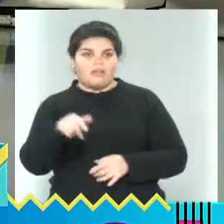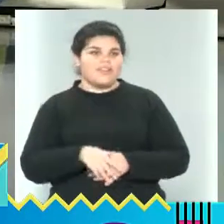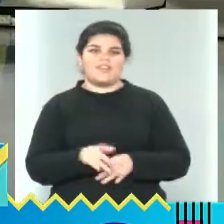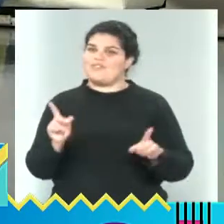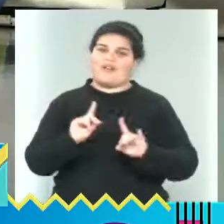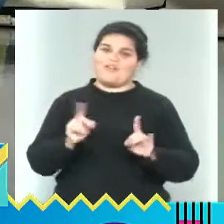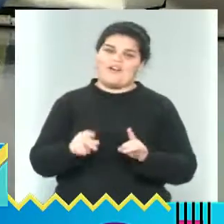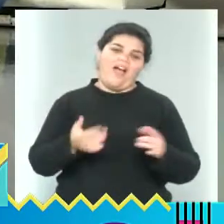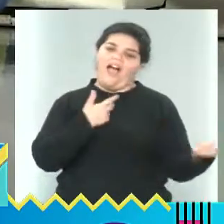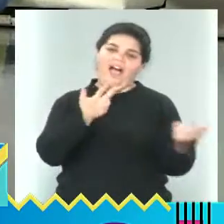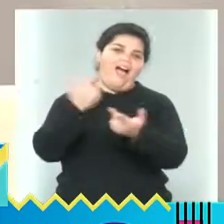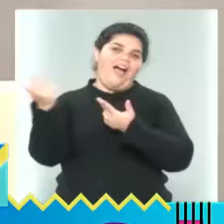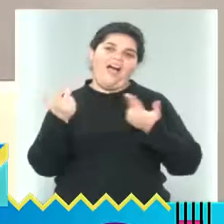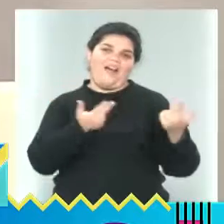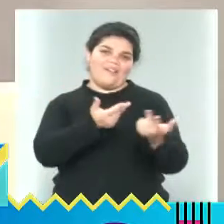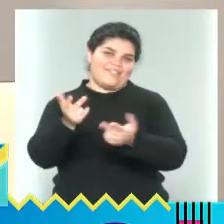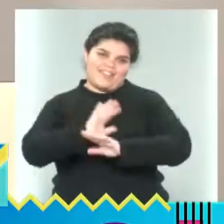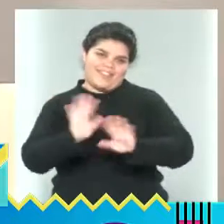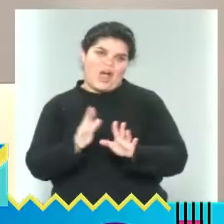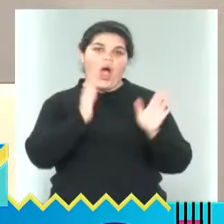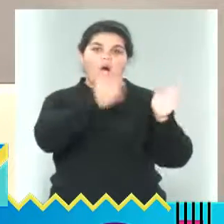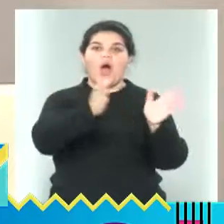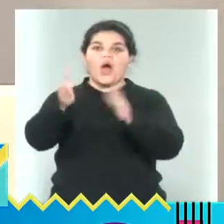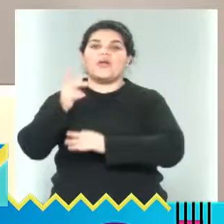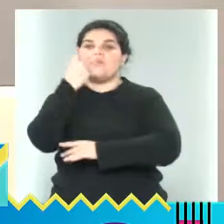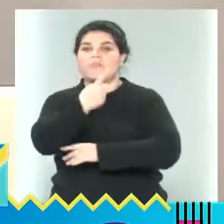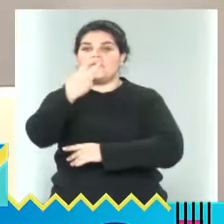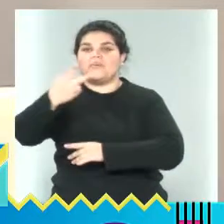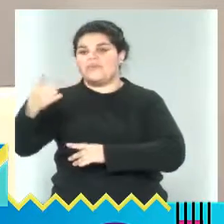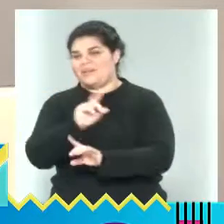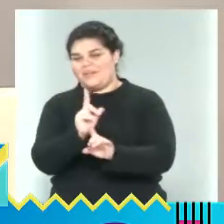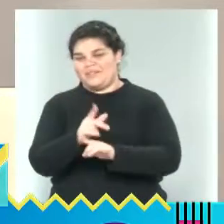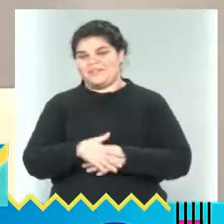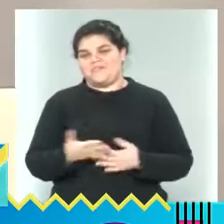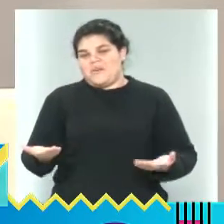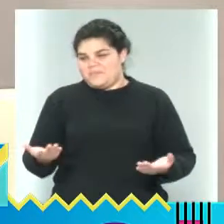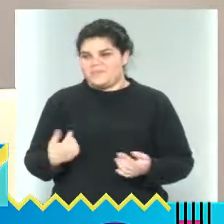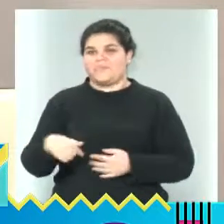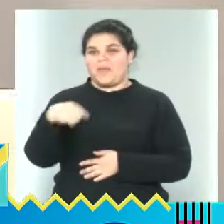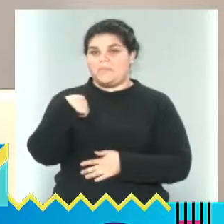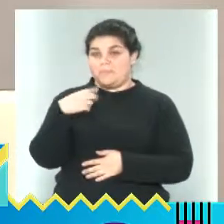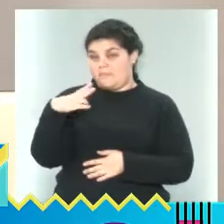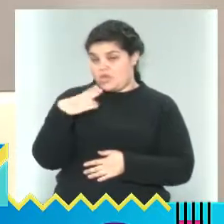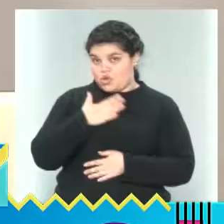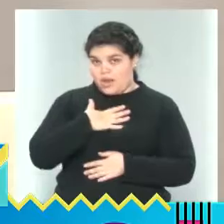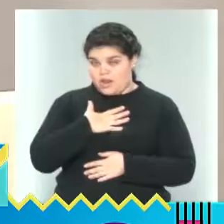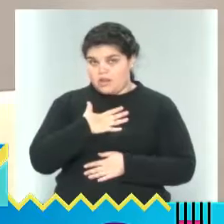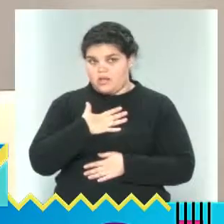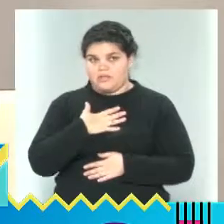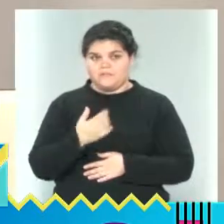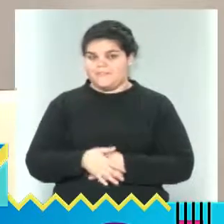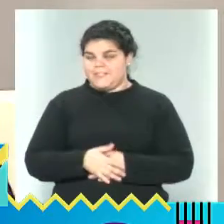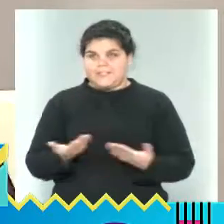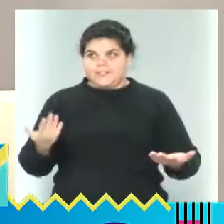¿eh? Bueno, no el por tema orden. es que a mí personalmente, digamos, estoy lejos de tener en mis manos y